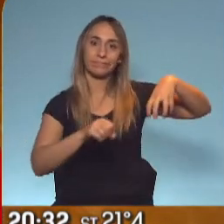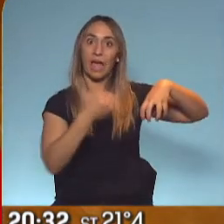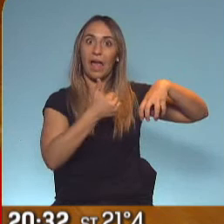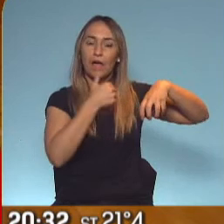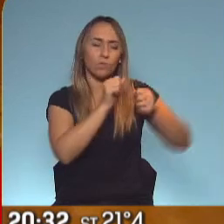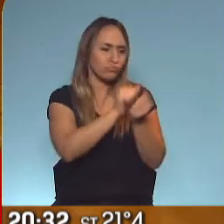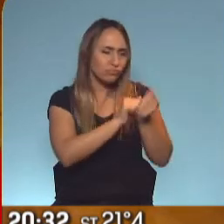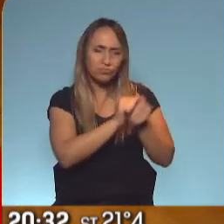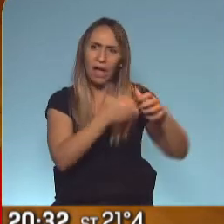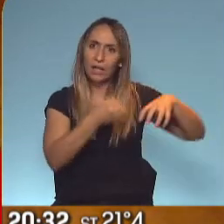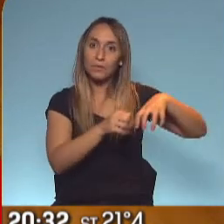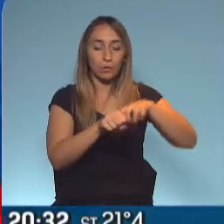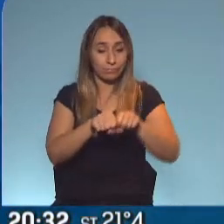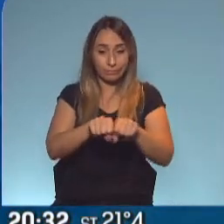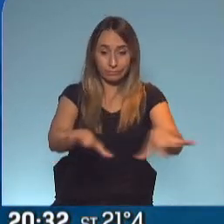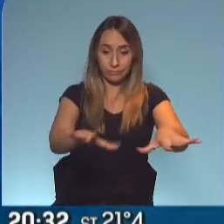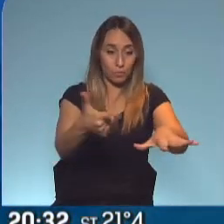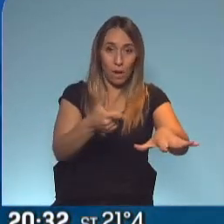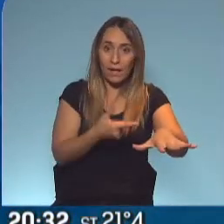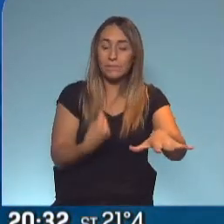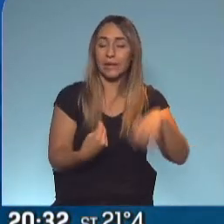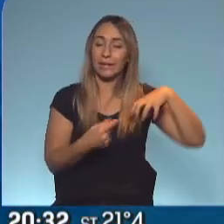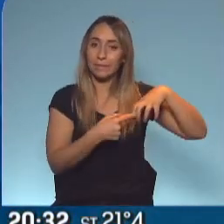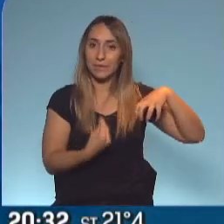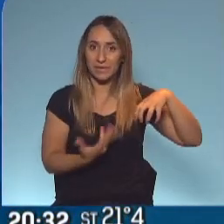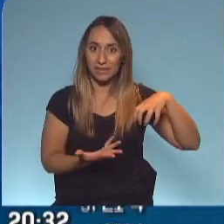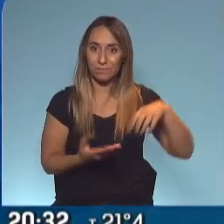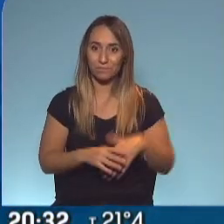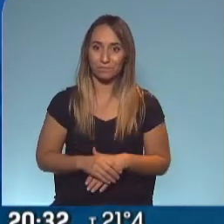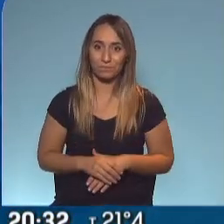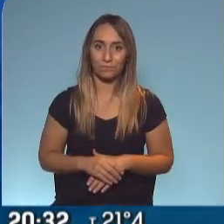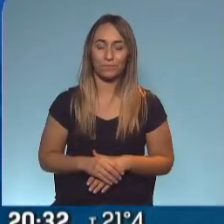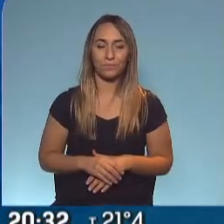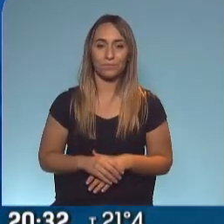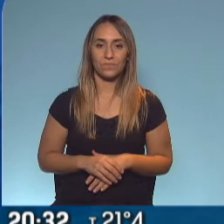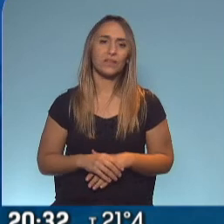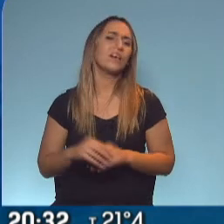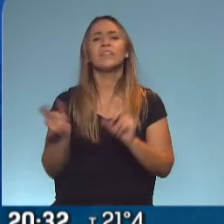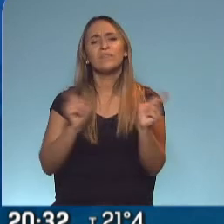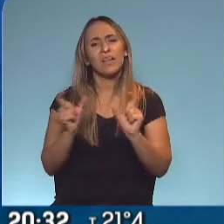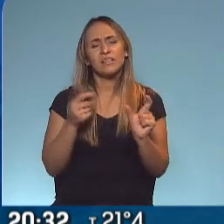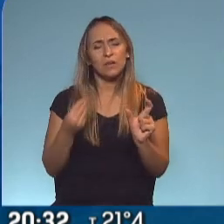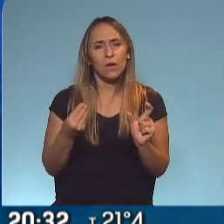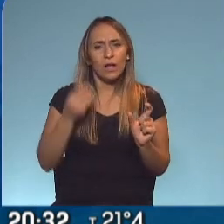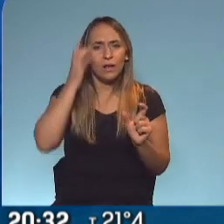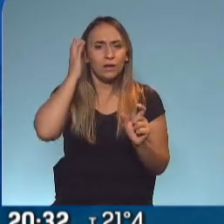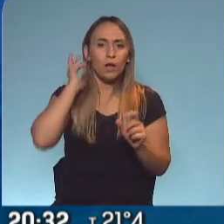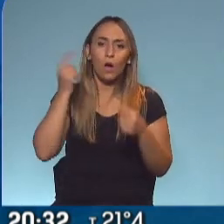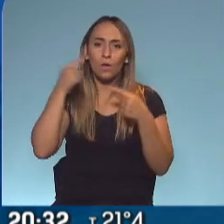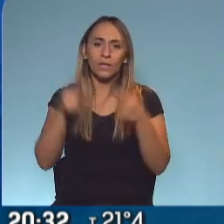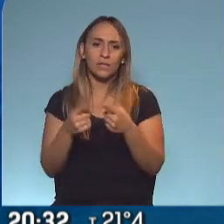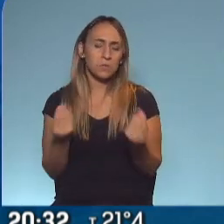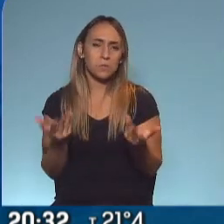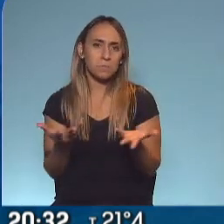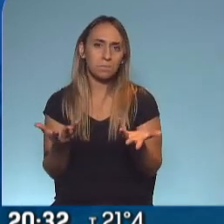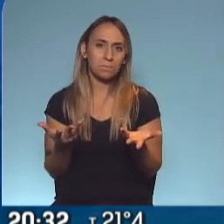Bueno, eso vamos a llegar a esos 5 millones que faltan, ¿no? Diferencianos con este número. ¿Cuál es el objetivo allí?